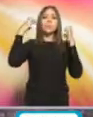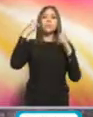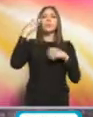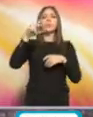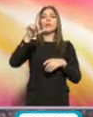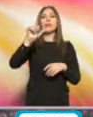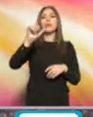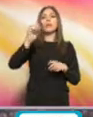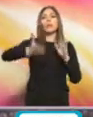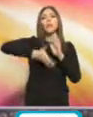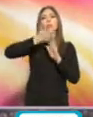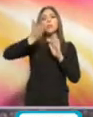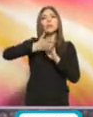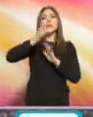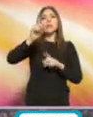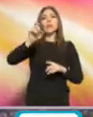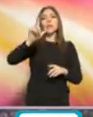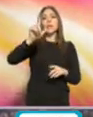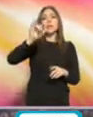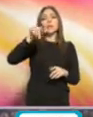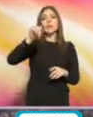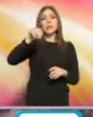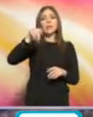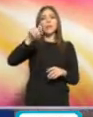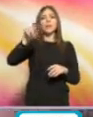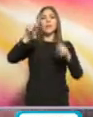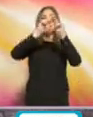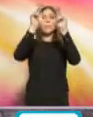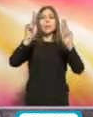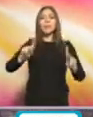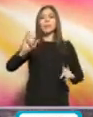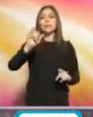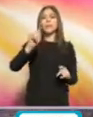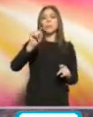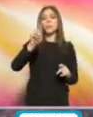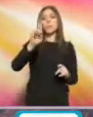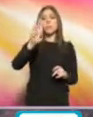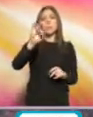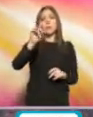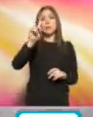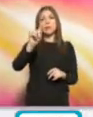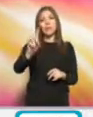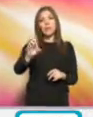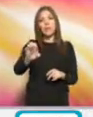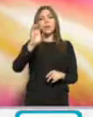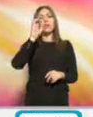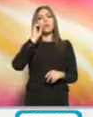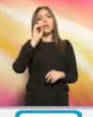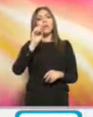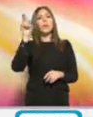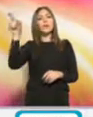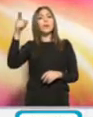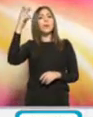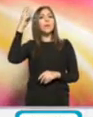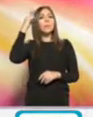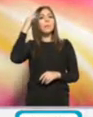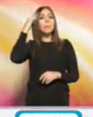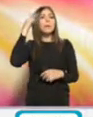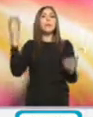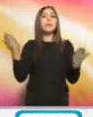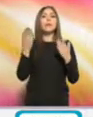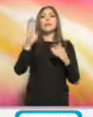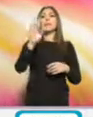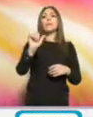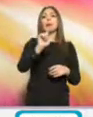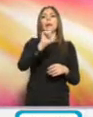en el Palacio de Cultura, el Palacio de Iturbide. O llevarla al ballet folclórico, eso está todos los días en el Palacio de Bellas Artes. Qué belleza. Que la